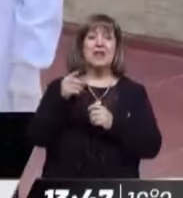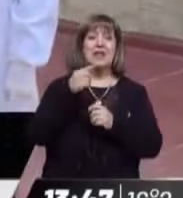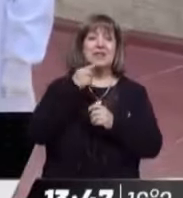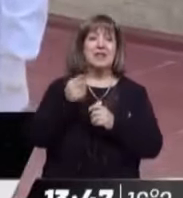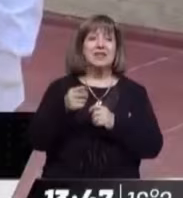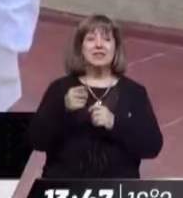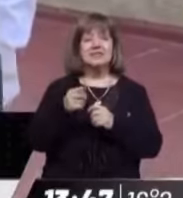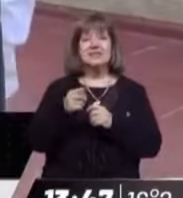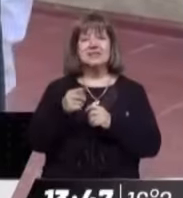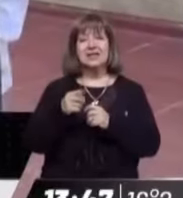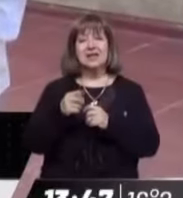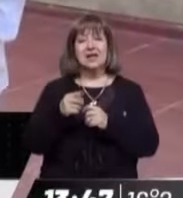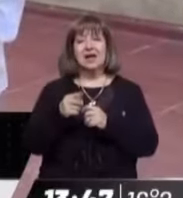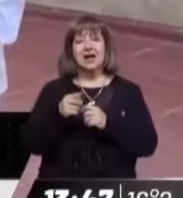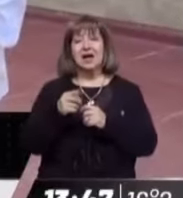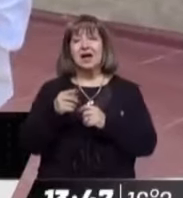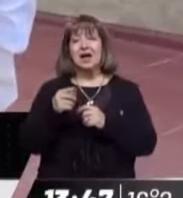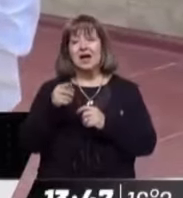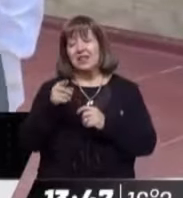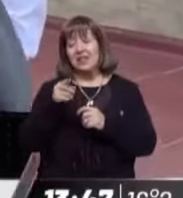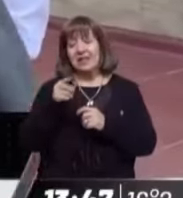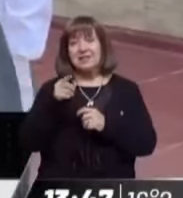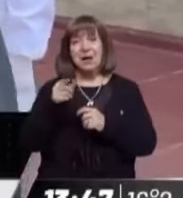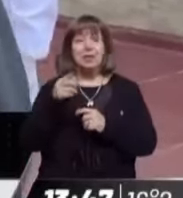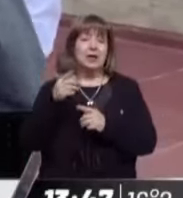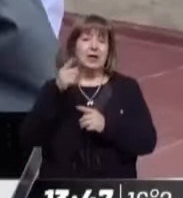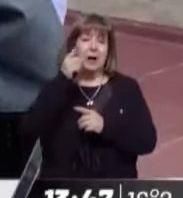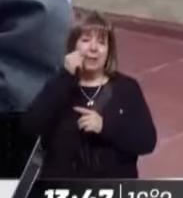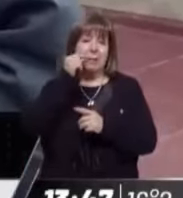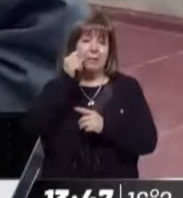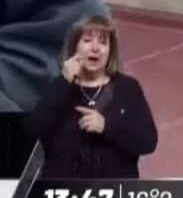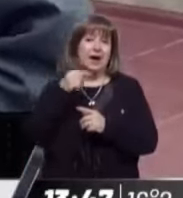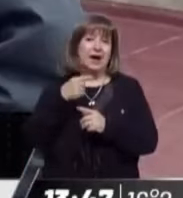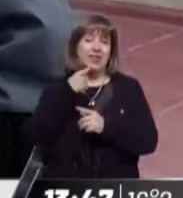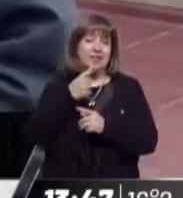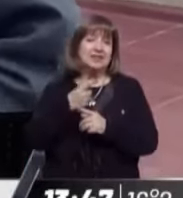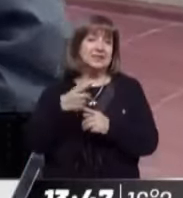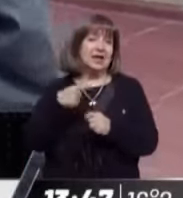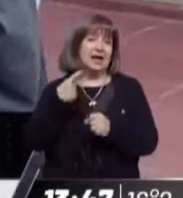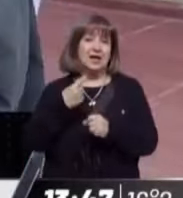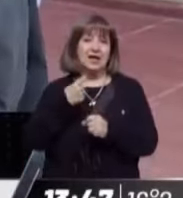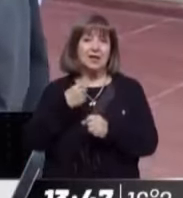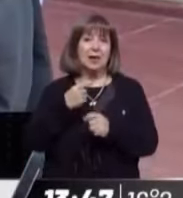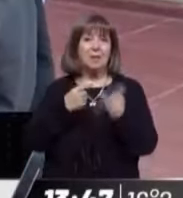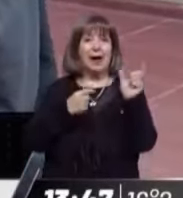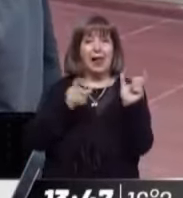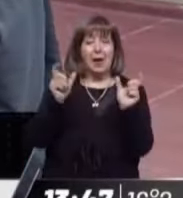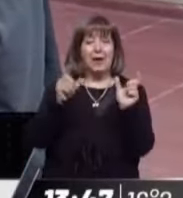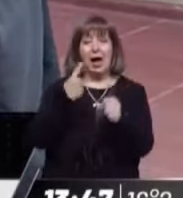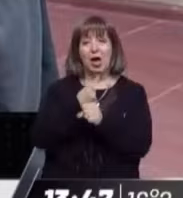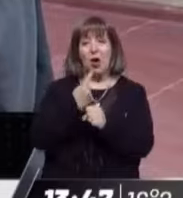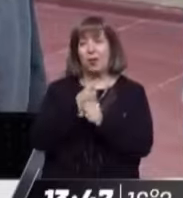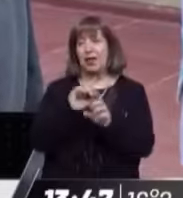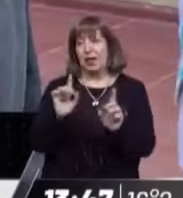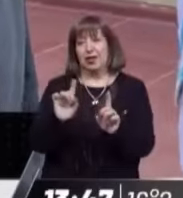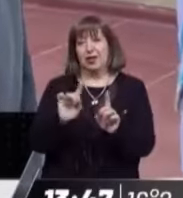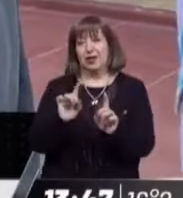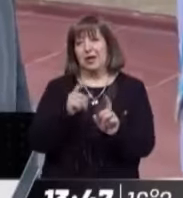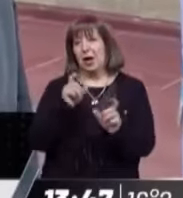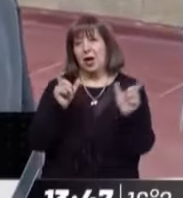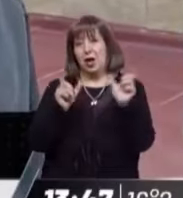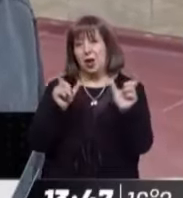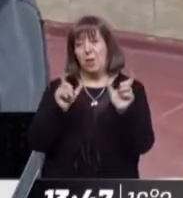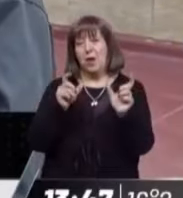decir no quiero, no puedo, me cuesta, con este monstruo que tenés ahí es como que todo lo tira para adelante. Exacto, ya no hay nada que no se